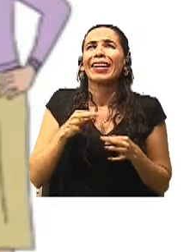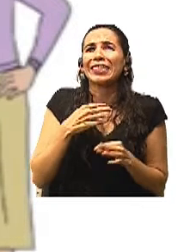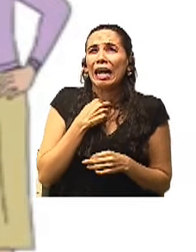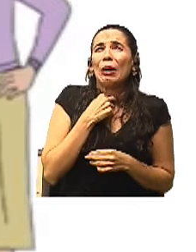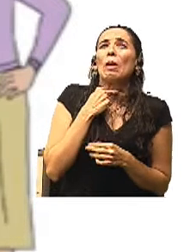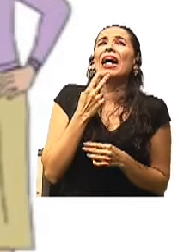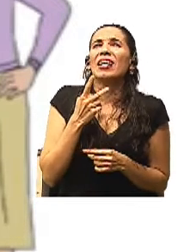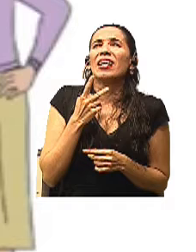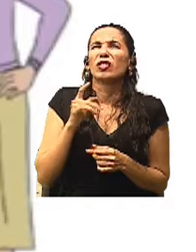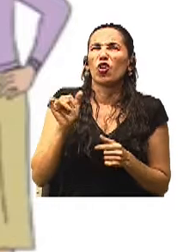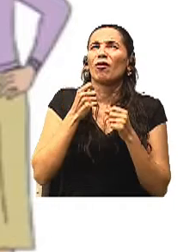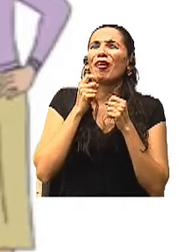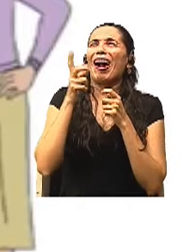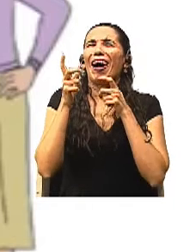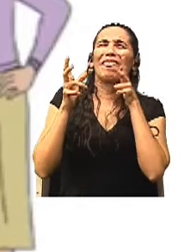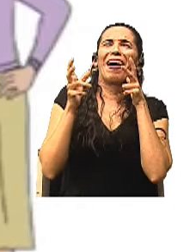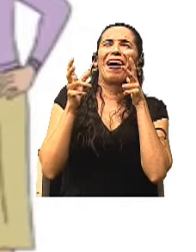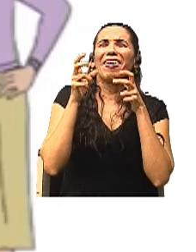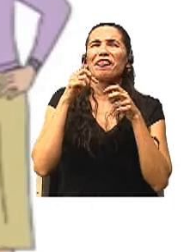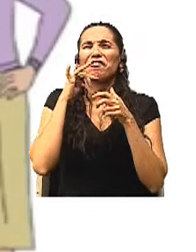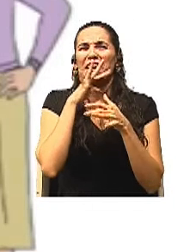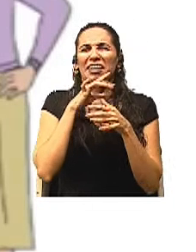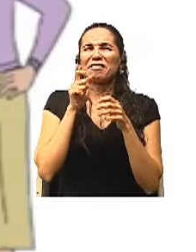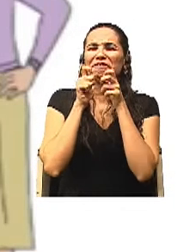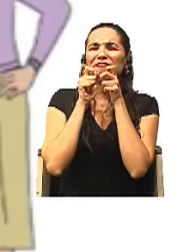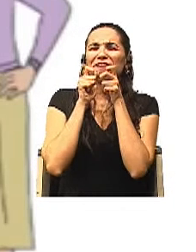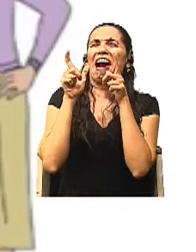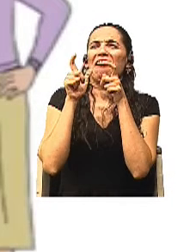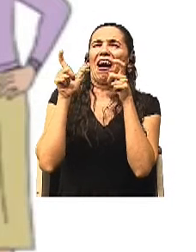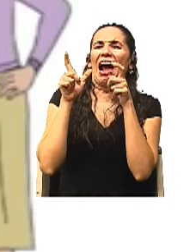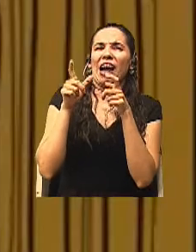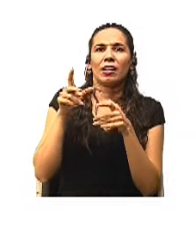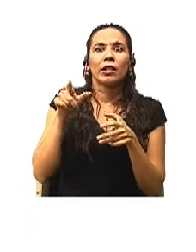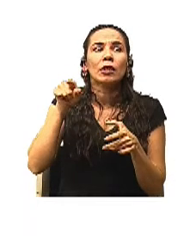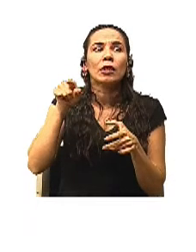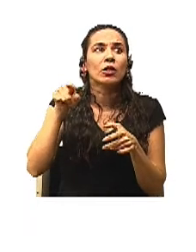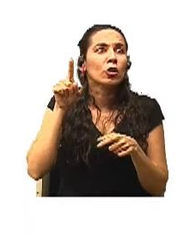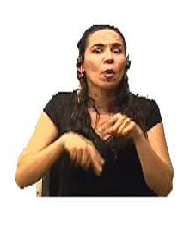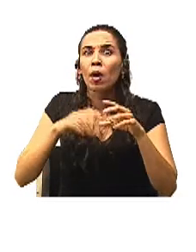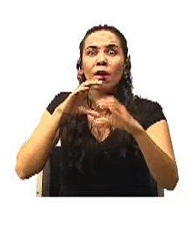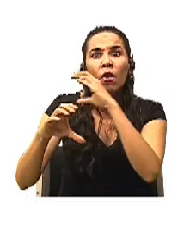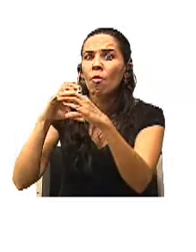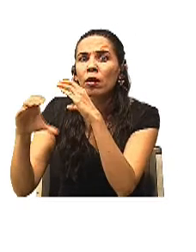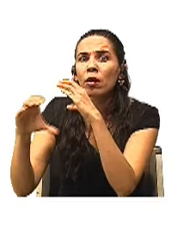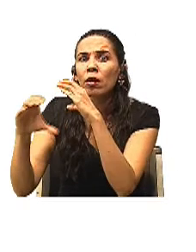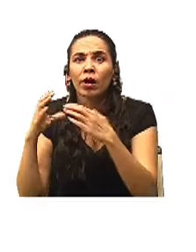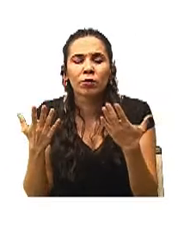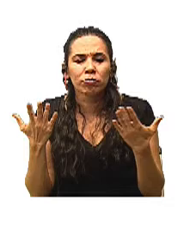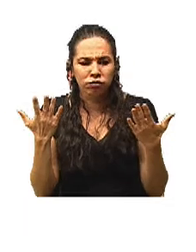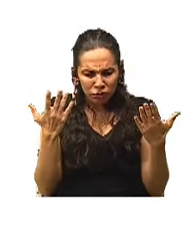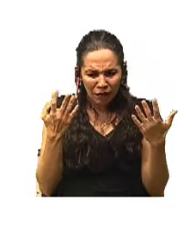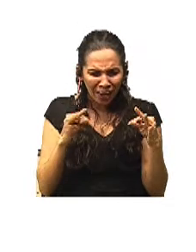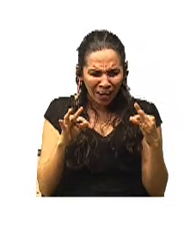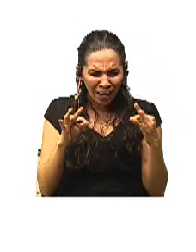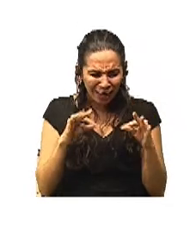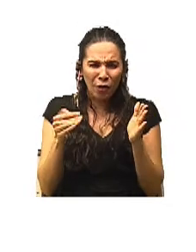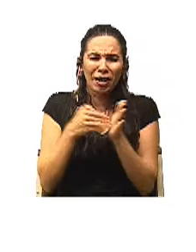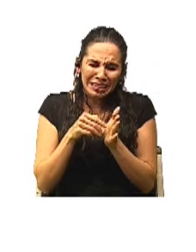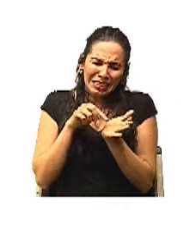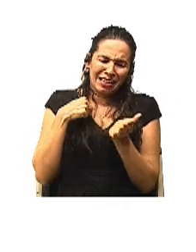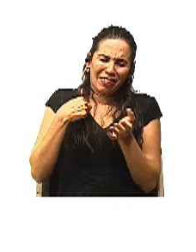le salen sonidos extraños, como tipo chillidos, y no le es posible comunicarse. Intenta nuevamente salir de su